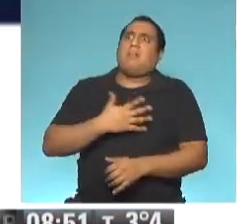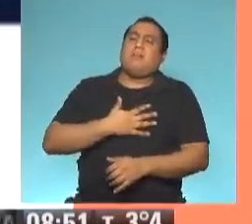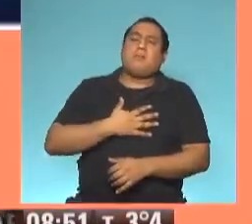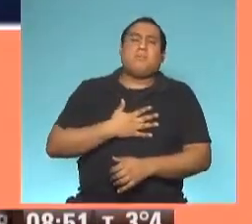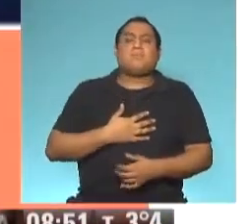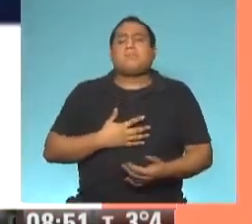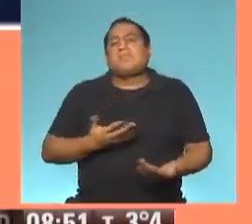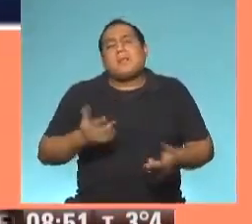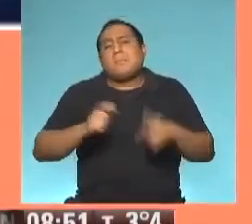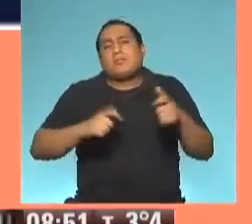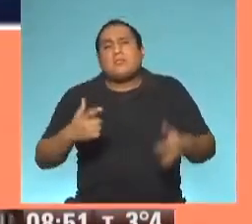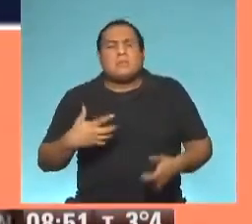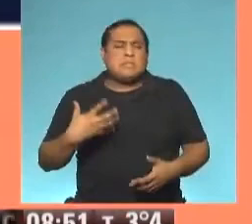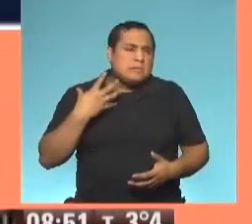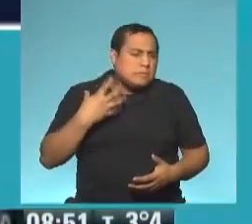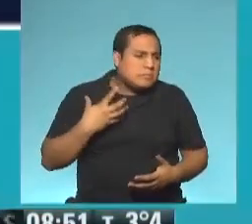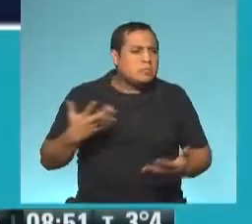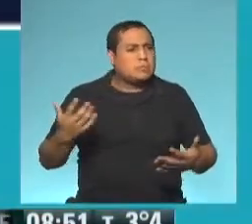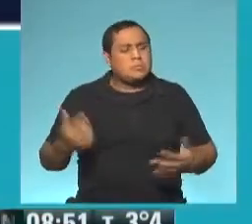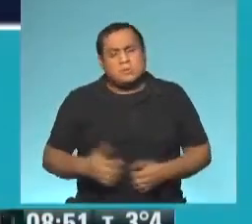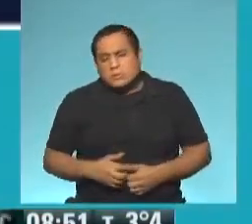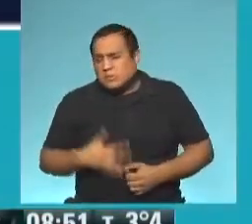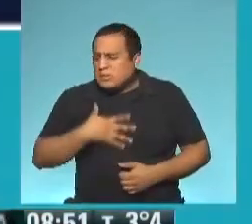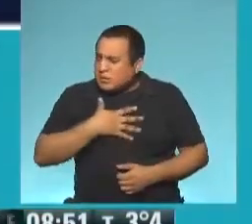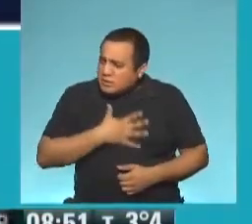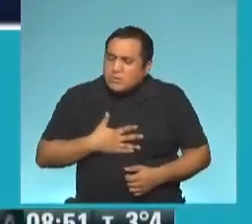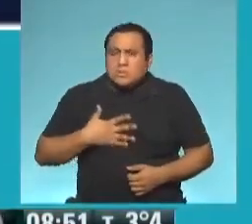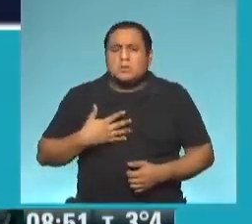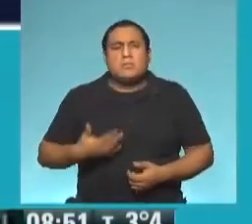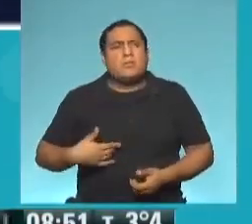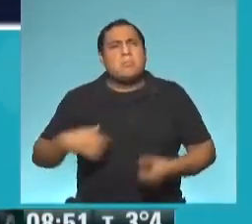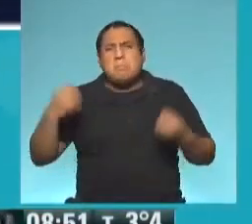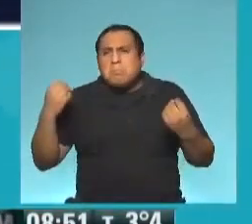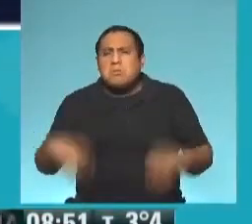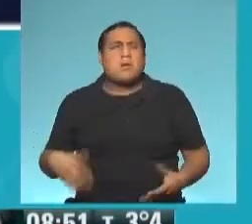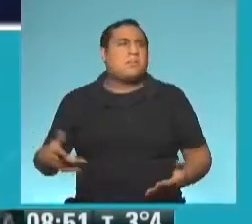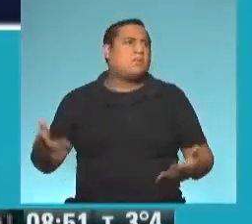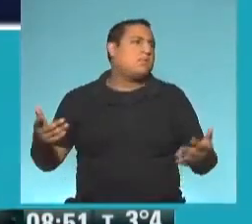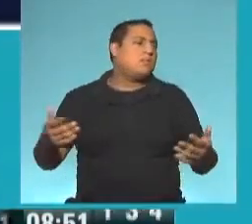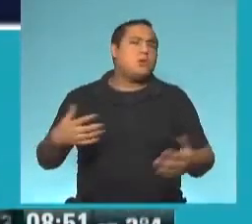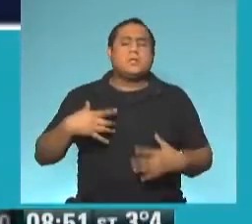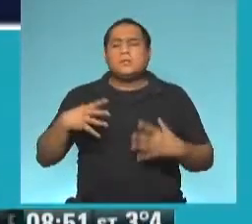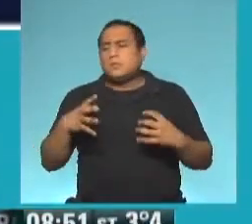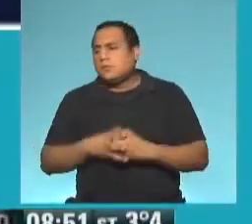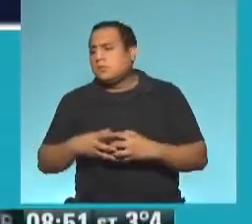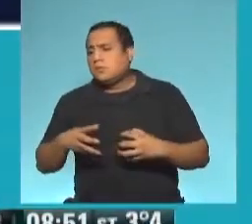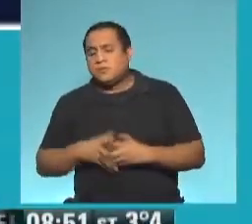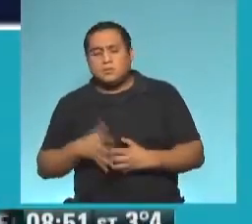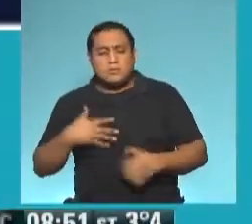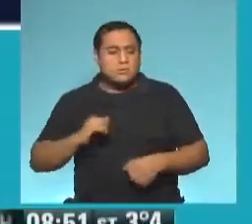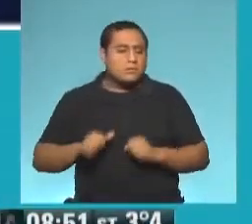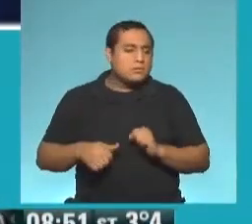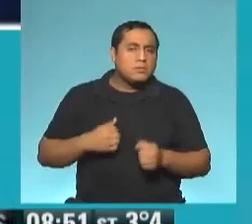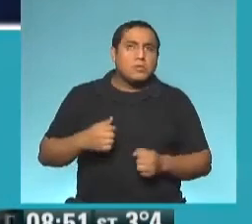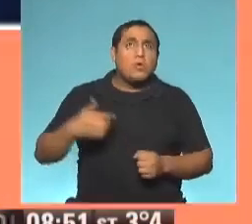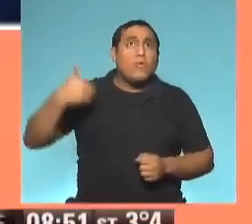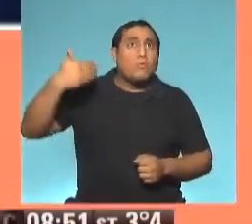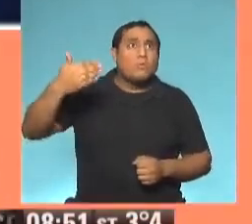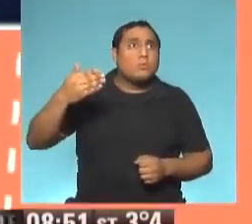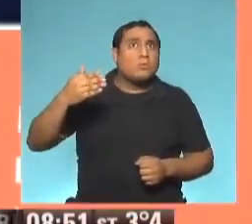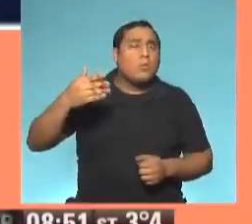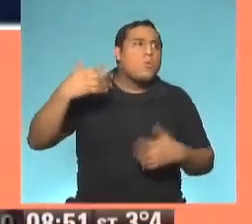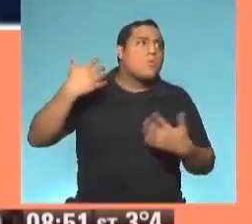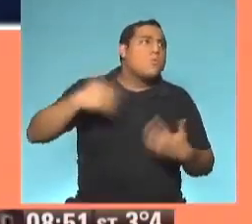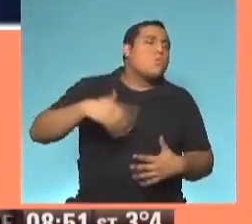de mufa, de pérdida, de hastío, de ansiedad, de temor por lo que puede venir.